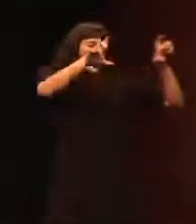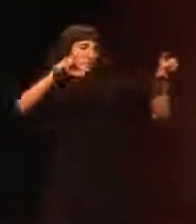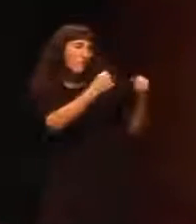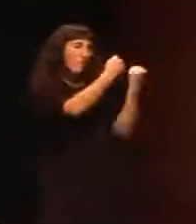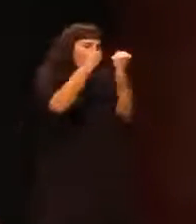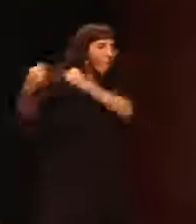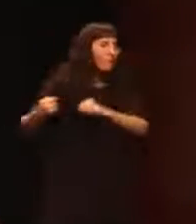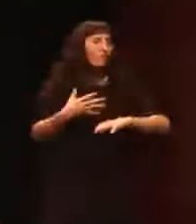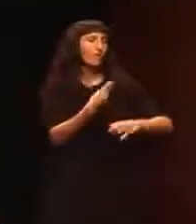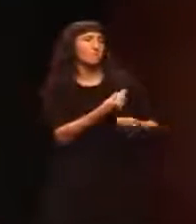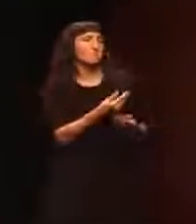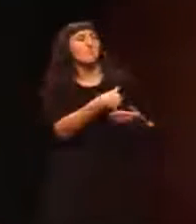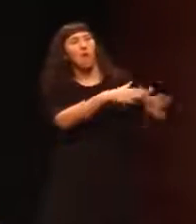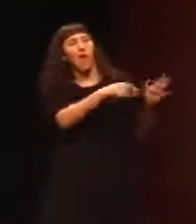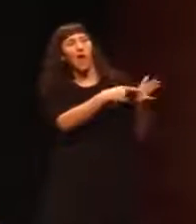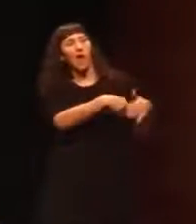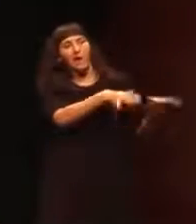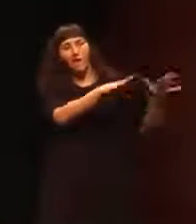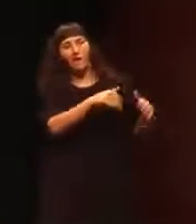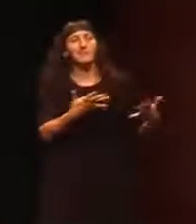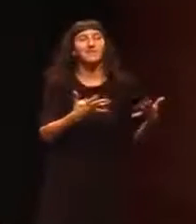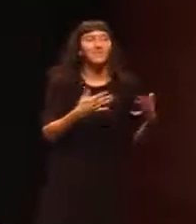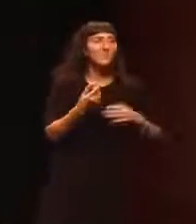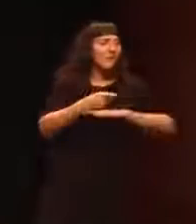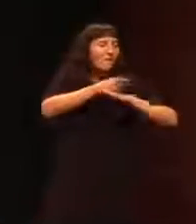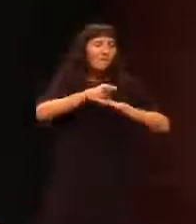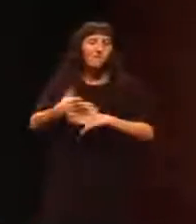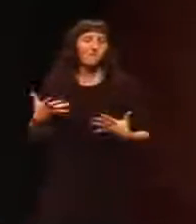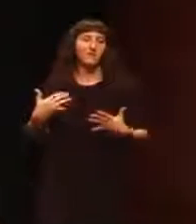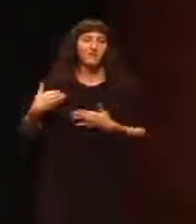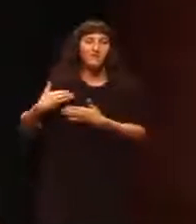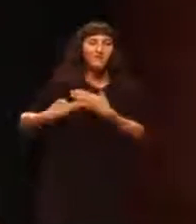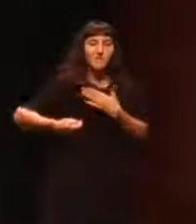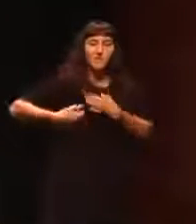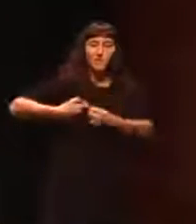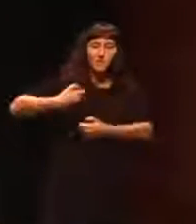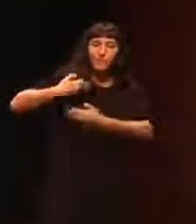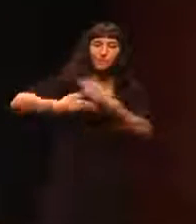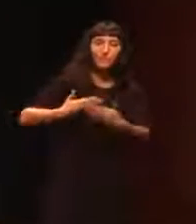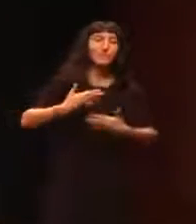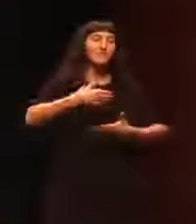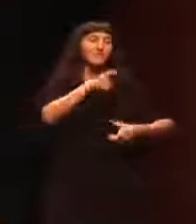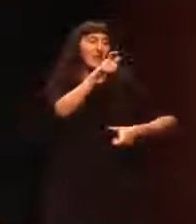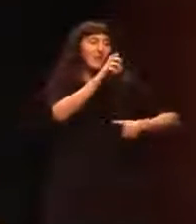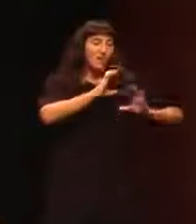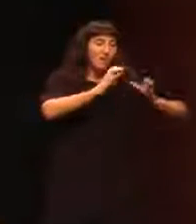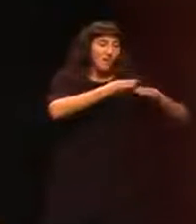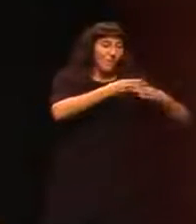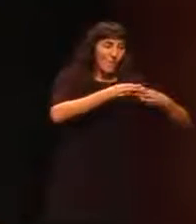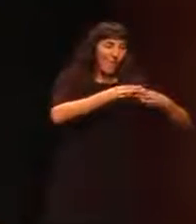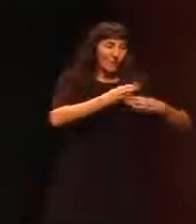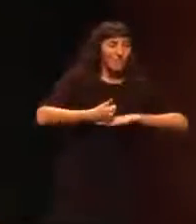los especuladores o a los corruptos. Ese pequeño golpe de Estado se ha ido produciendo cada vez que legislaban sobre lo de